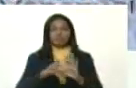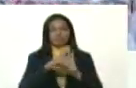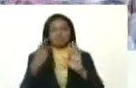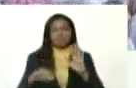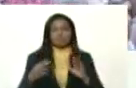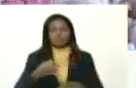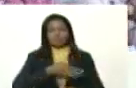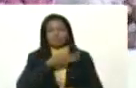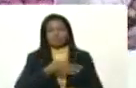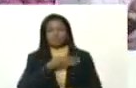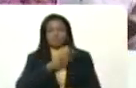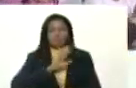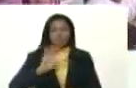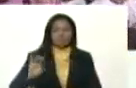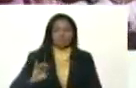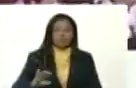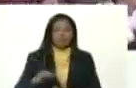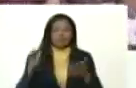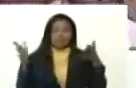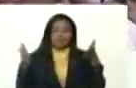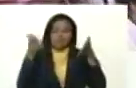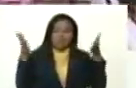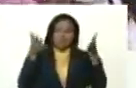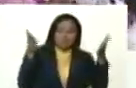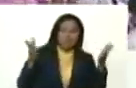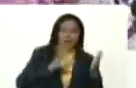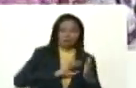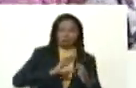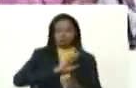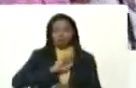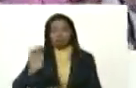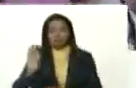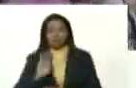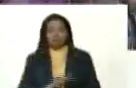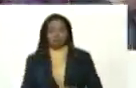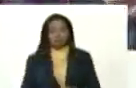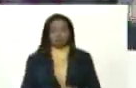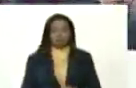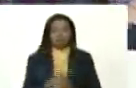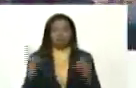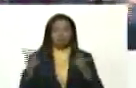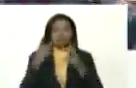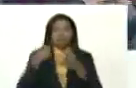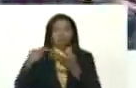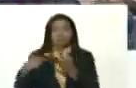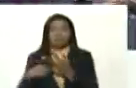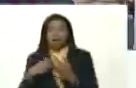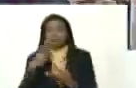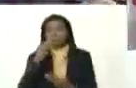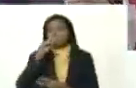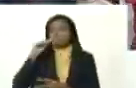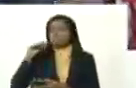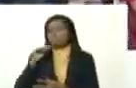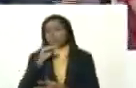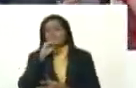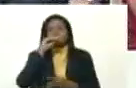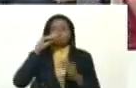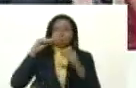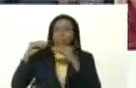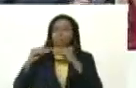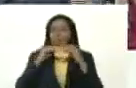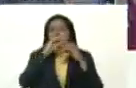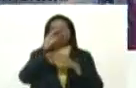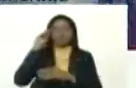sociales, de la patria ejerciendo su soberanía. Es nuestra victoria. Lo demás es puro discurso. Puro bla, bla,